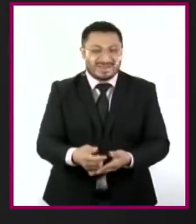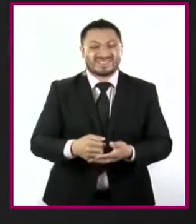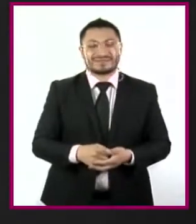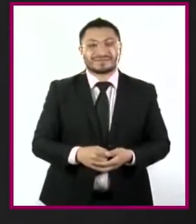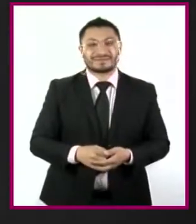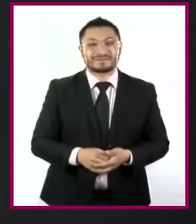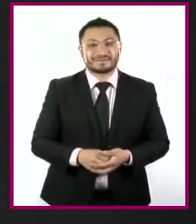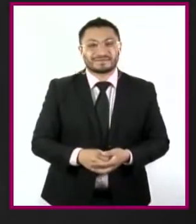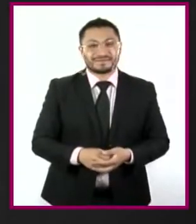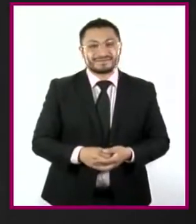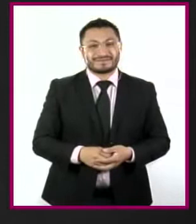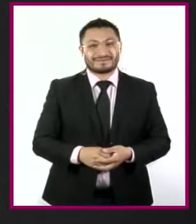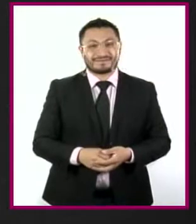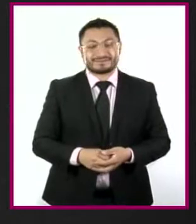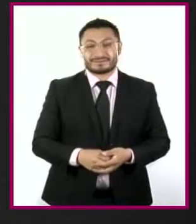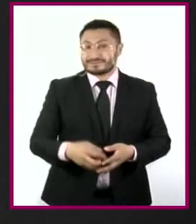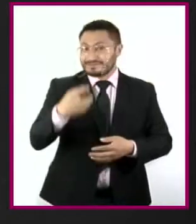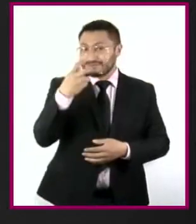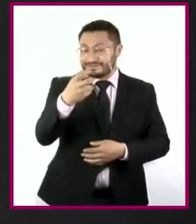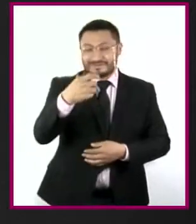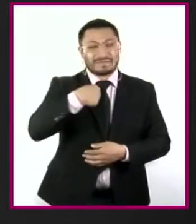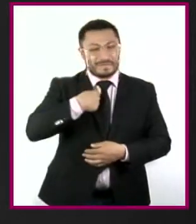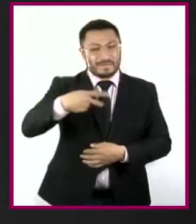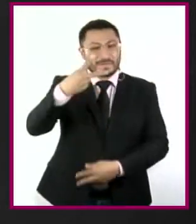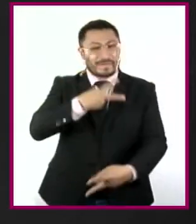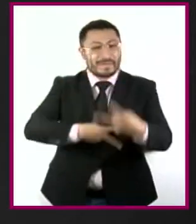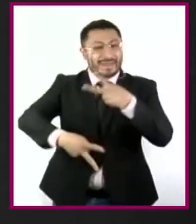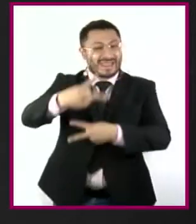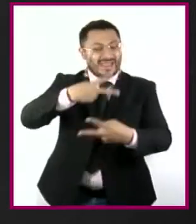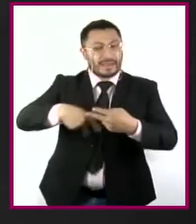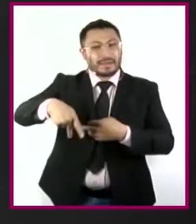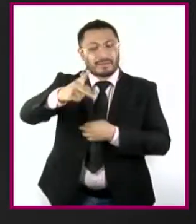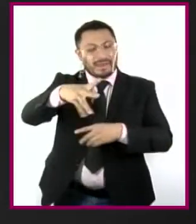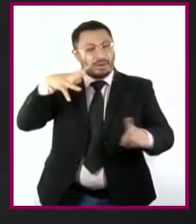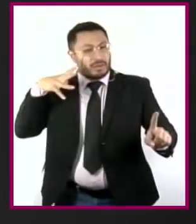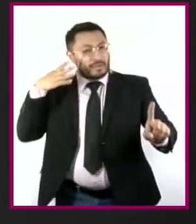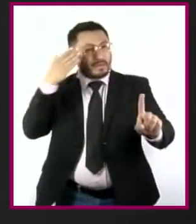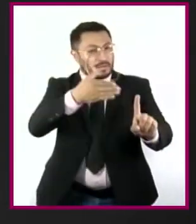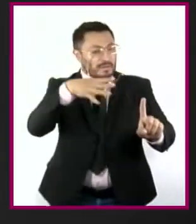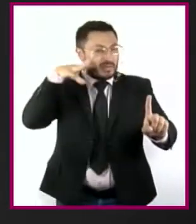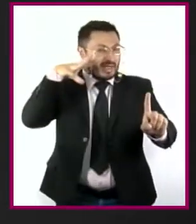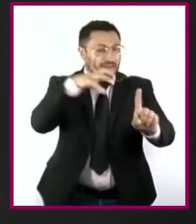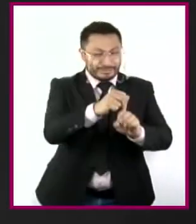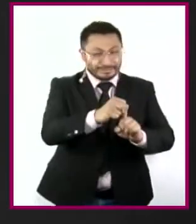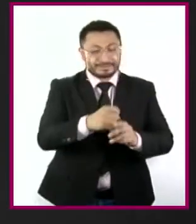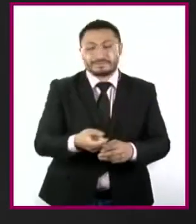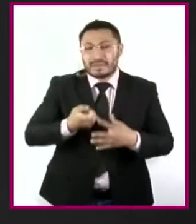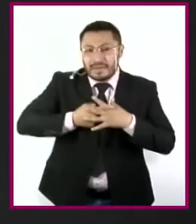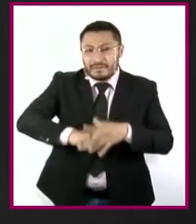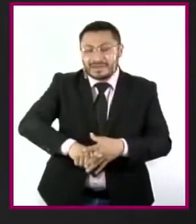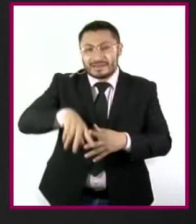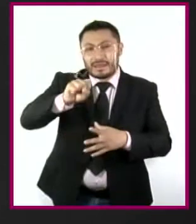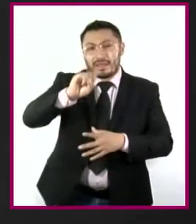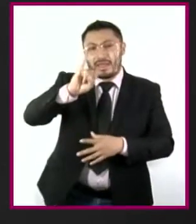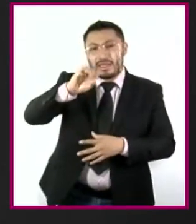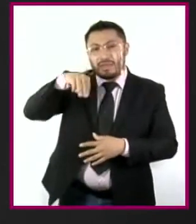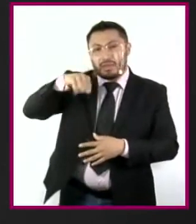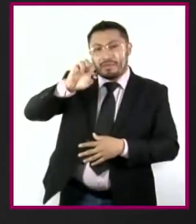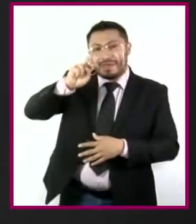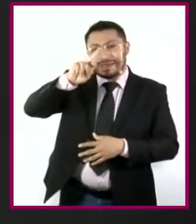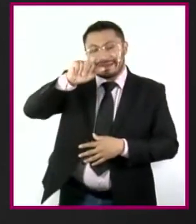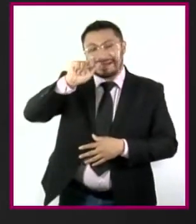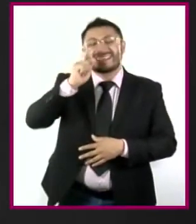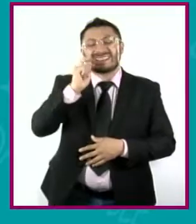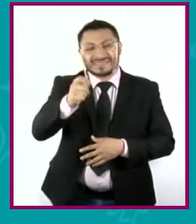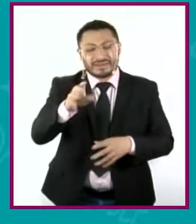ayudar. Justo a eso vine, pero vayamos al grano. Empecemos por entender a las simetrías de un objeto como un